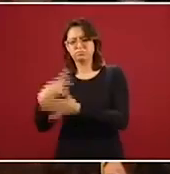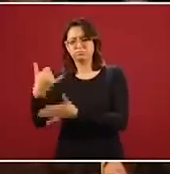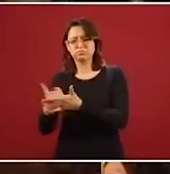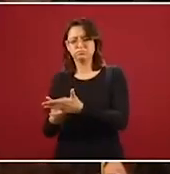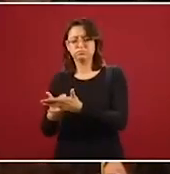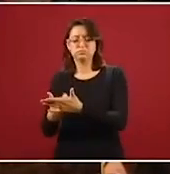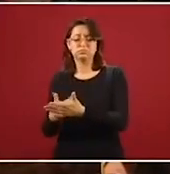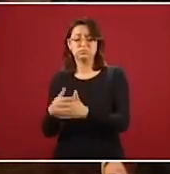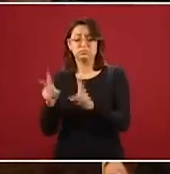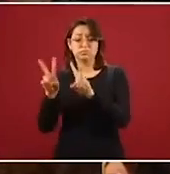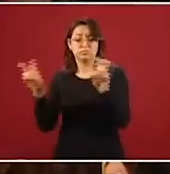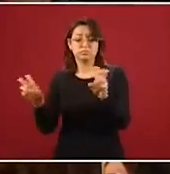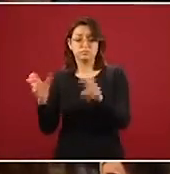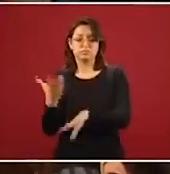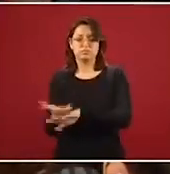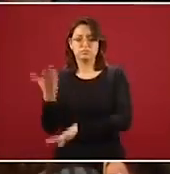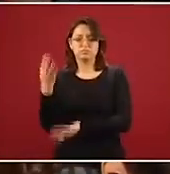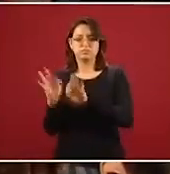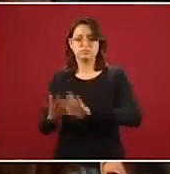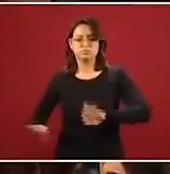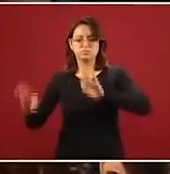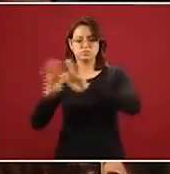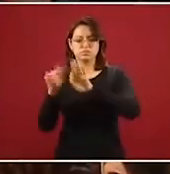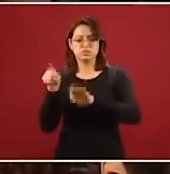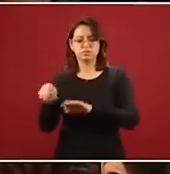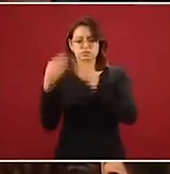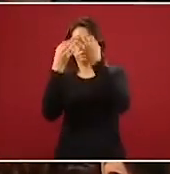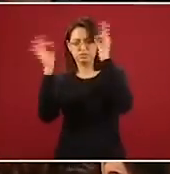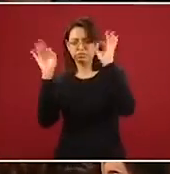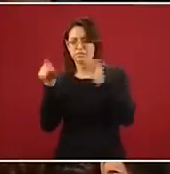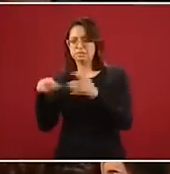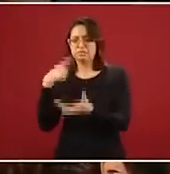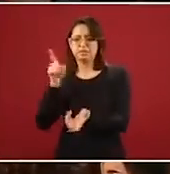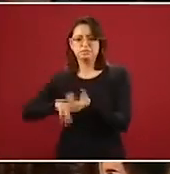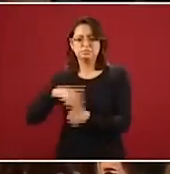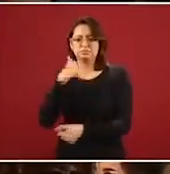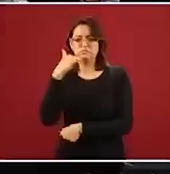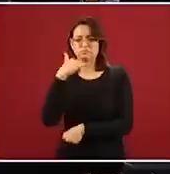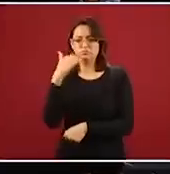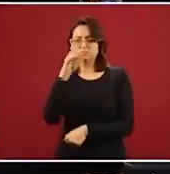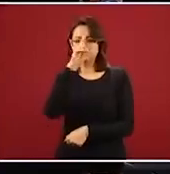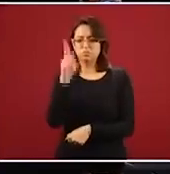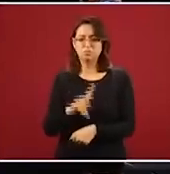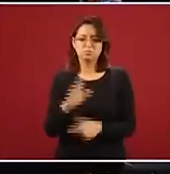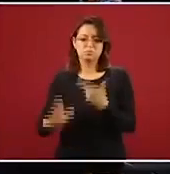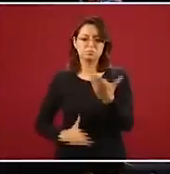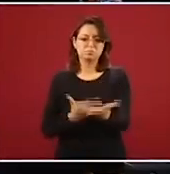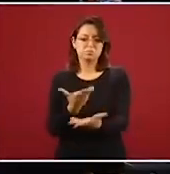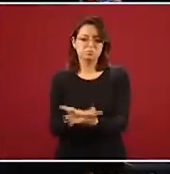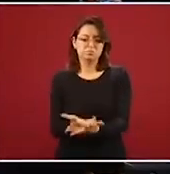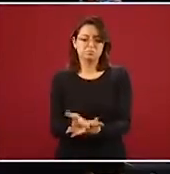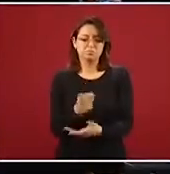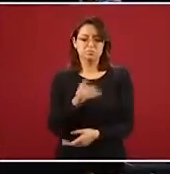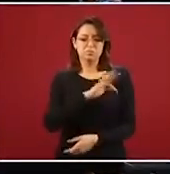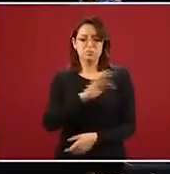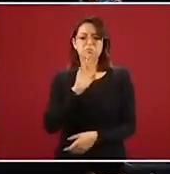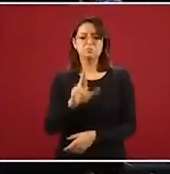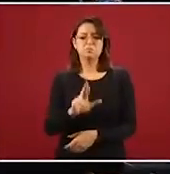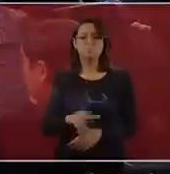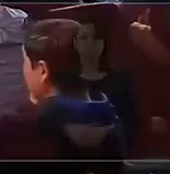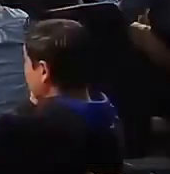tan trascendentales como el de aduanas, donde hay tanta corrupción. Lo dejo sobre la mesa, presidente, para que sí, pueda contestar estas